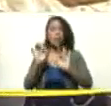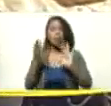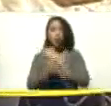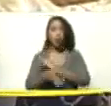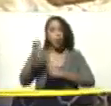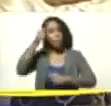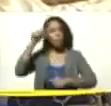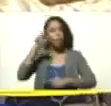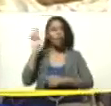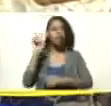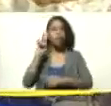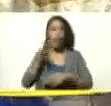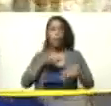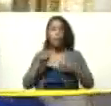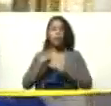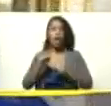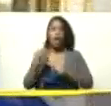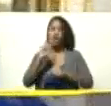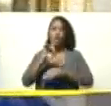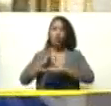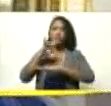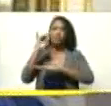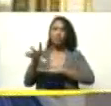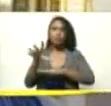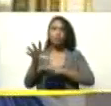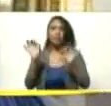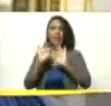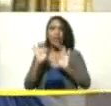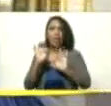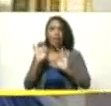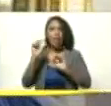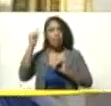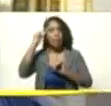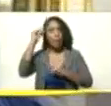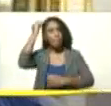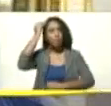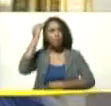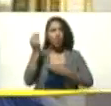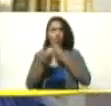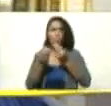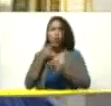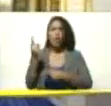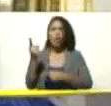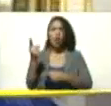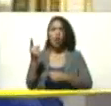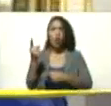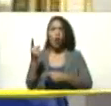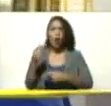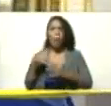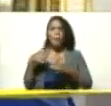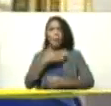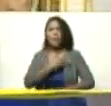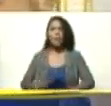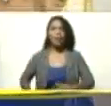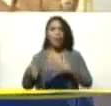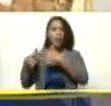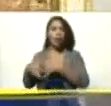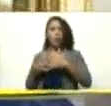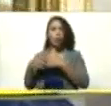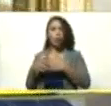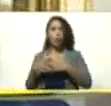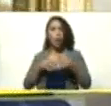Venezuela. El imperialismo no deja día que no piense, como lo dijo Joe Biden. En estos